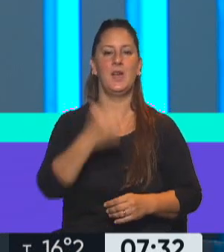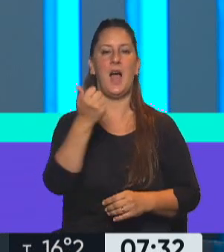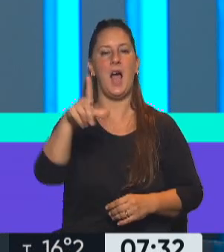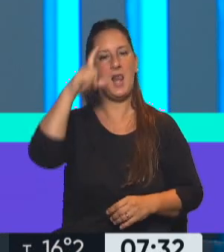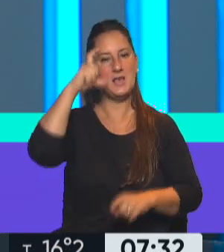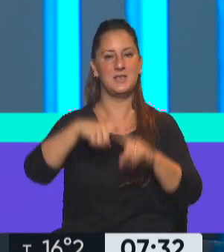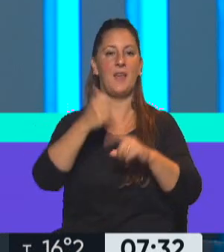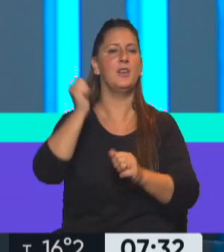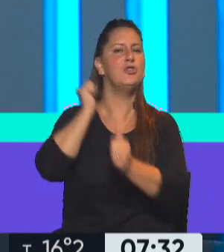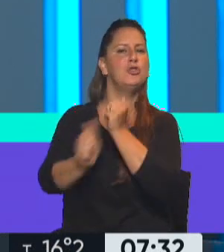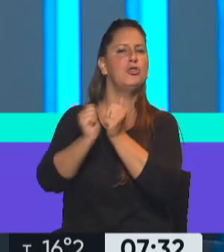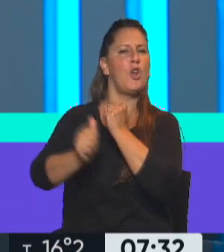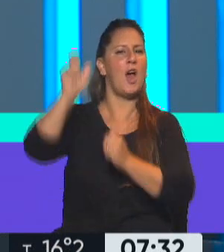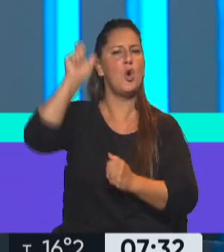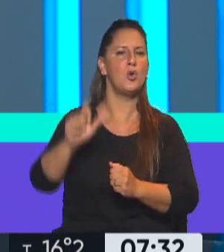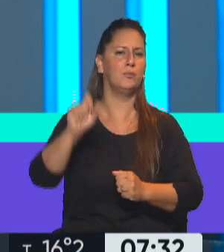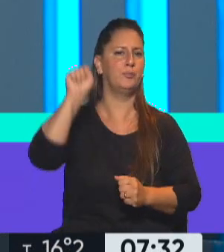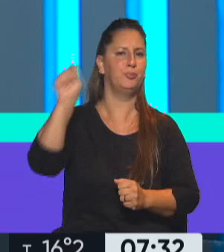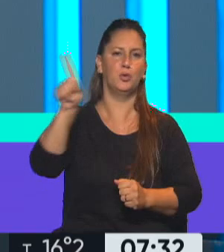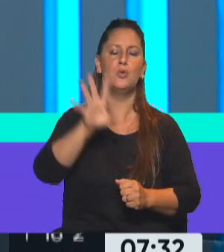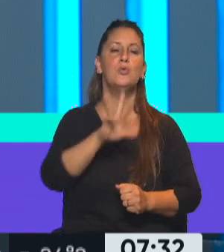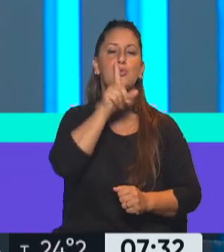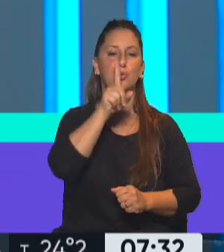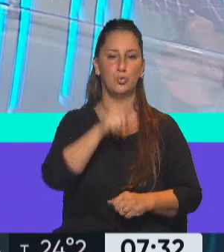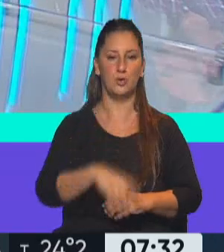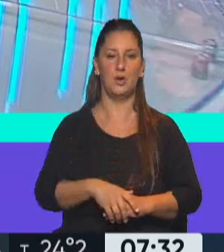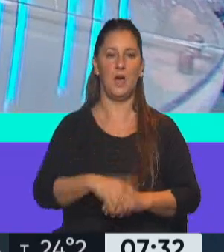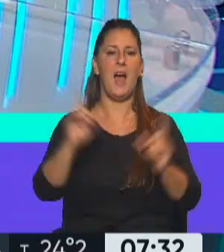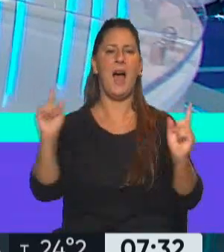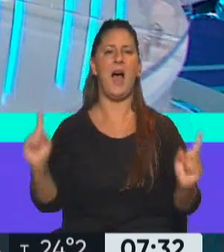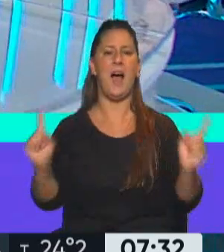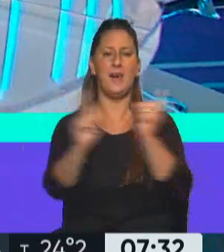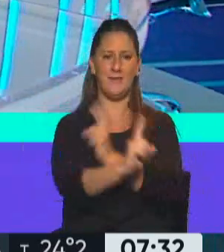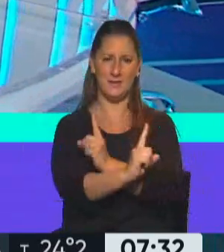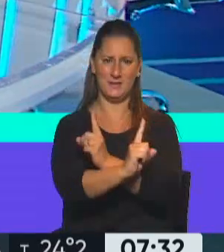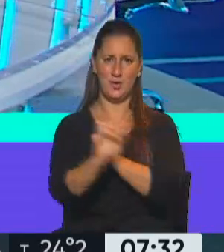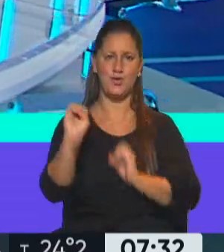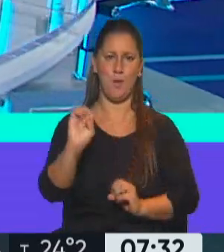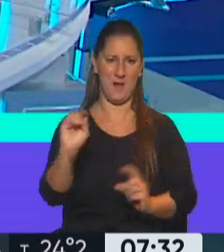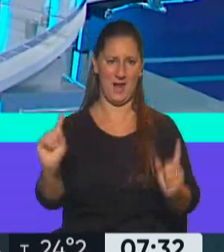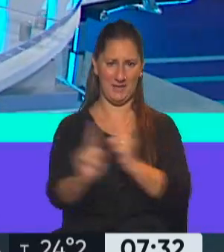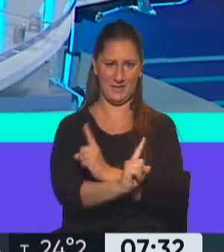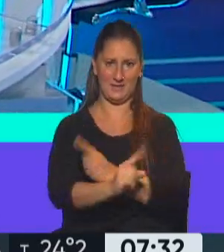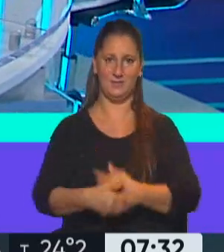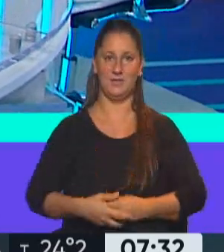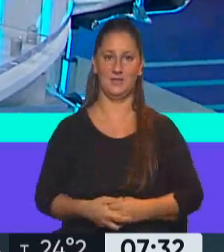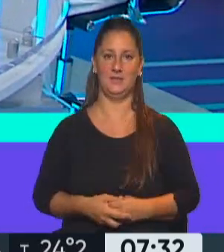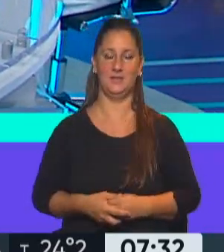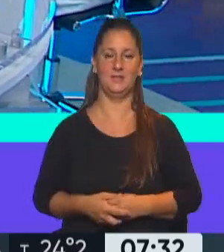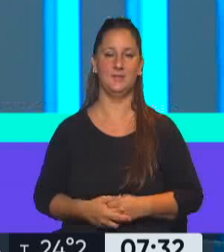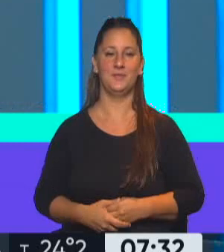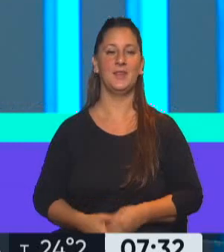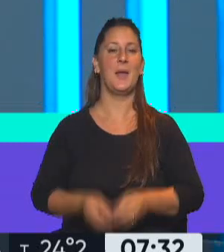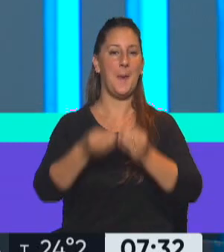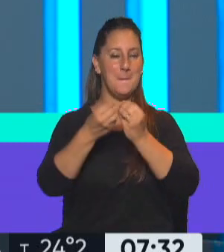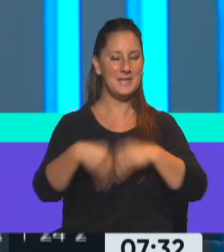Dmitriev, historiador ruso. Alexander, bienvenido. ¿Cómo estamos? ¿Bien? Al revés de lo contrario. Bueno, muy bien. El tema es así, a ver, para empezar un